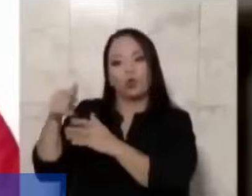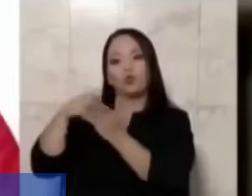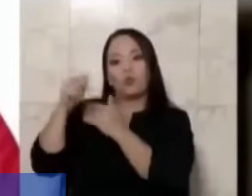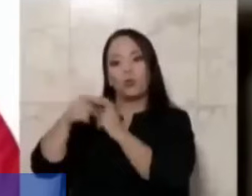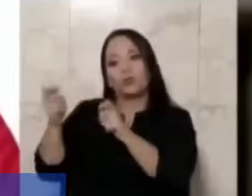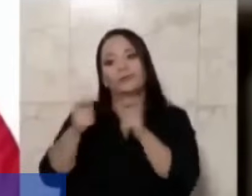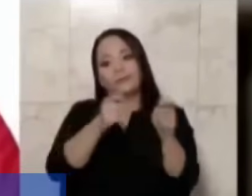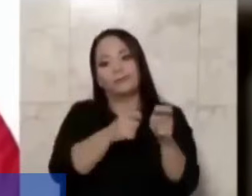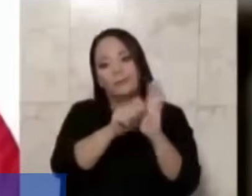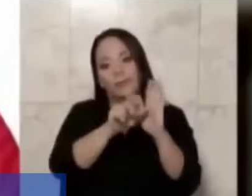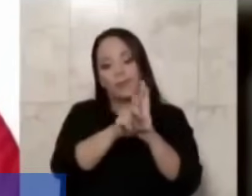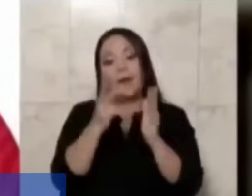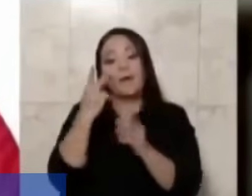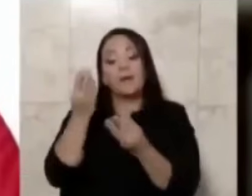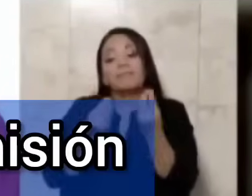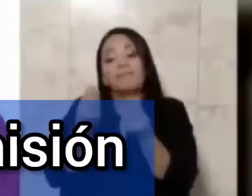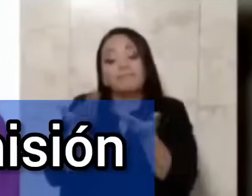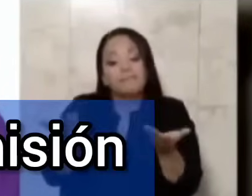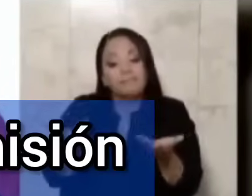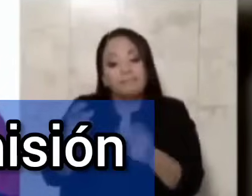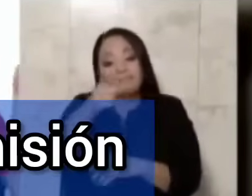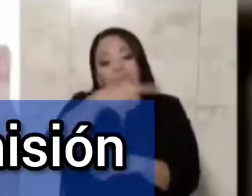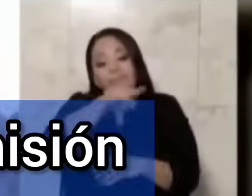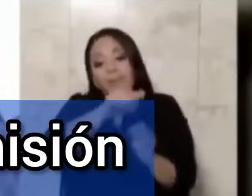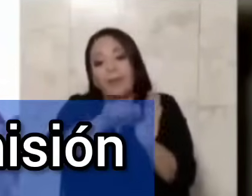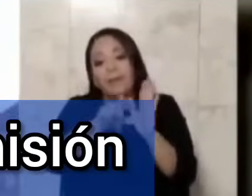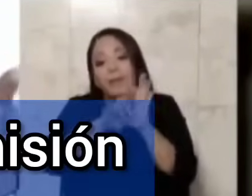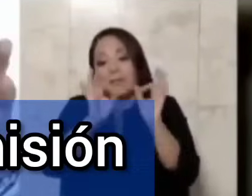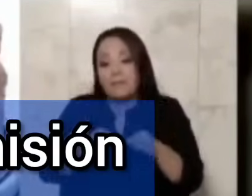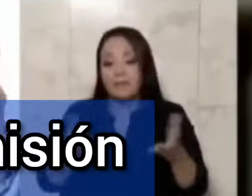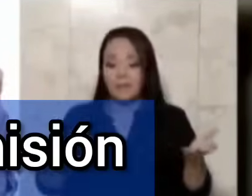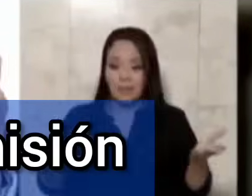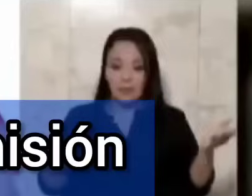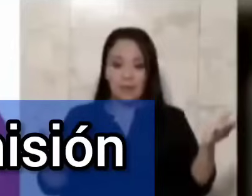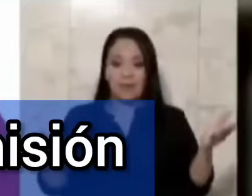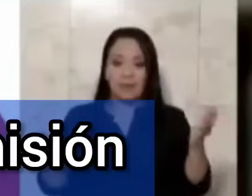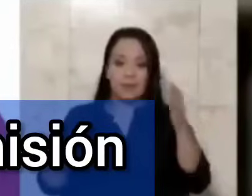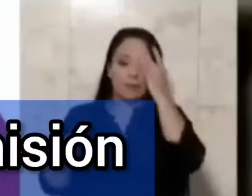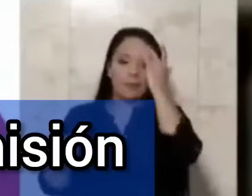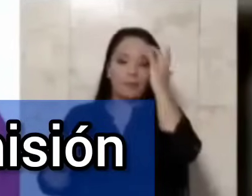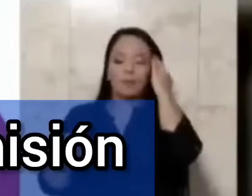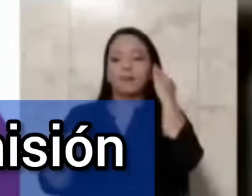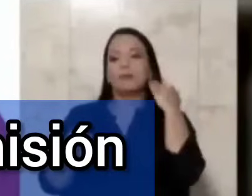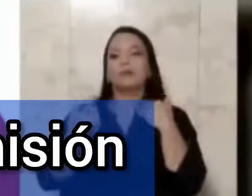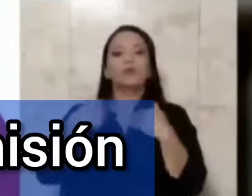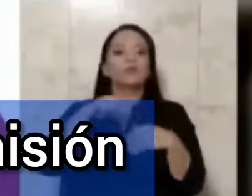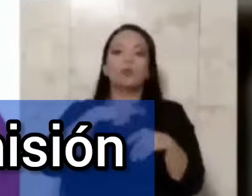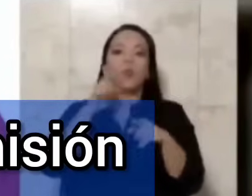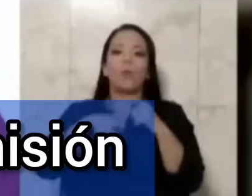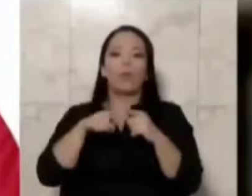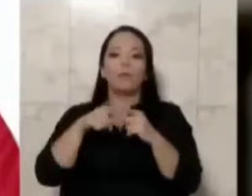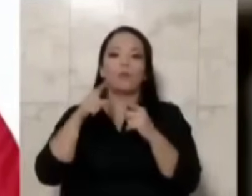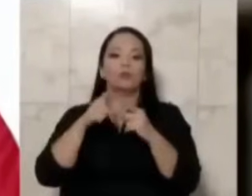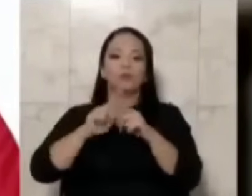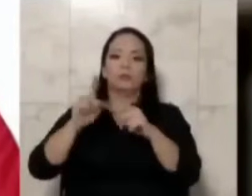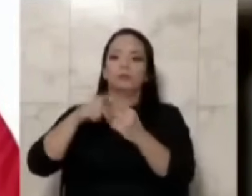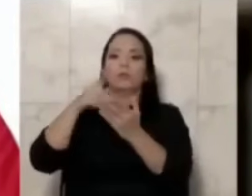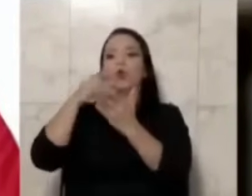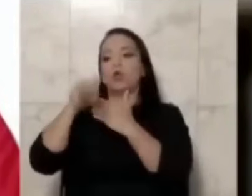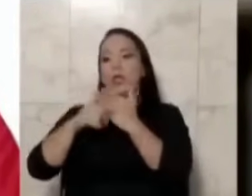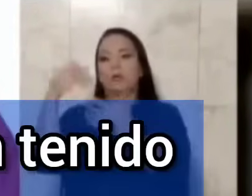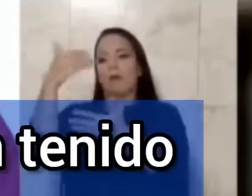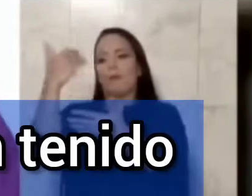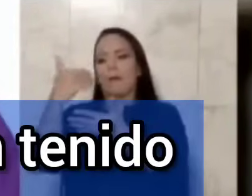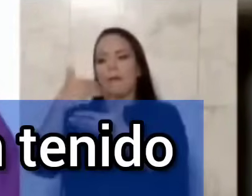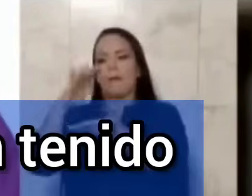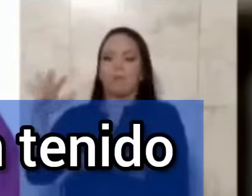qué decide la Asamblea, porque ¿para qué ahogar la comisión correspondiente